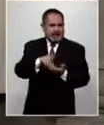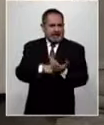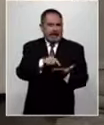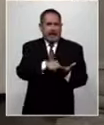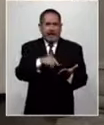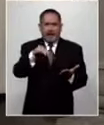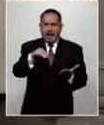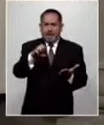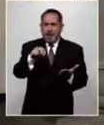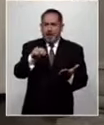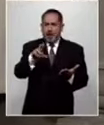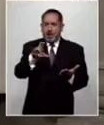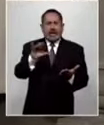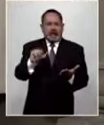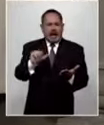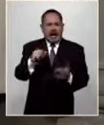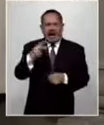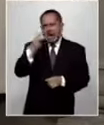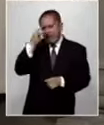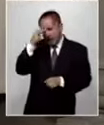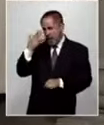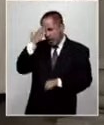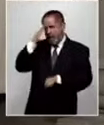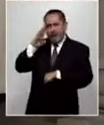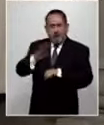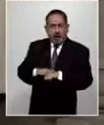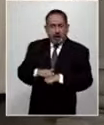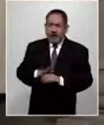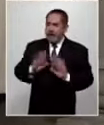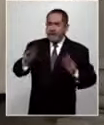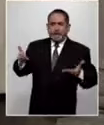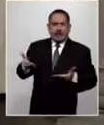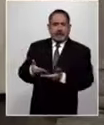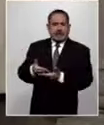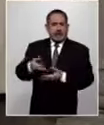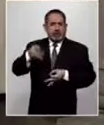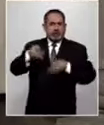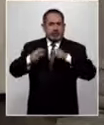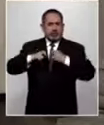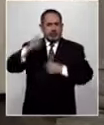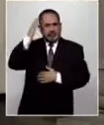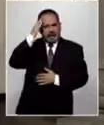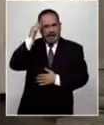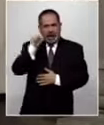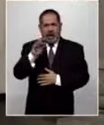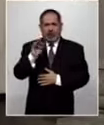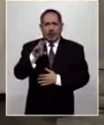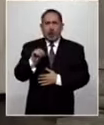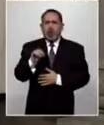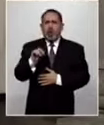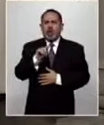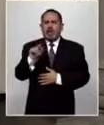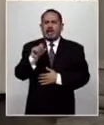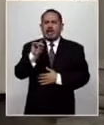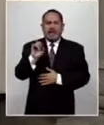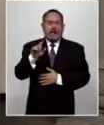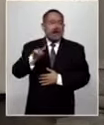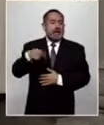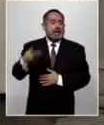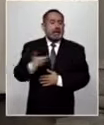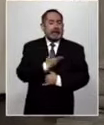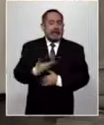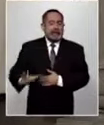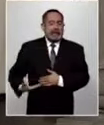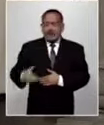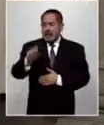Memórica, México, haz memoria, presento al ministro Arturo Saldívar, presidente de la Suprema Corte de Justicia de la Nación